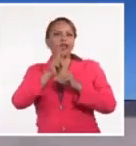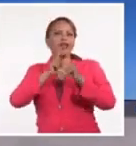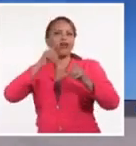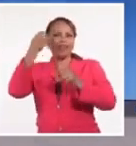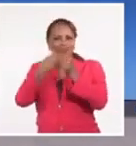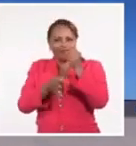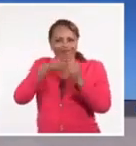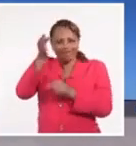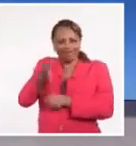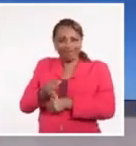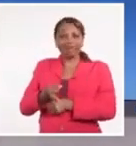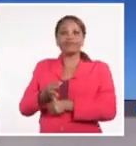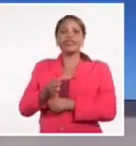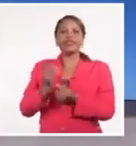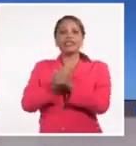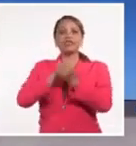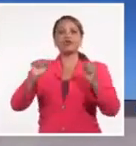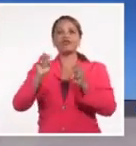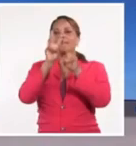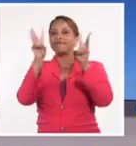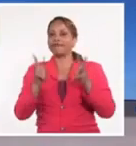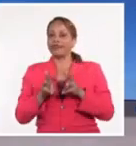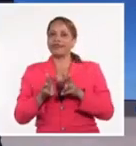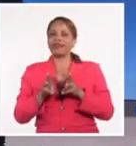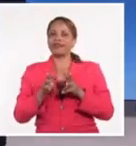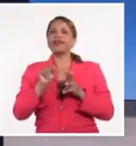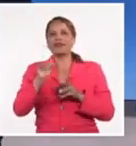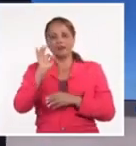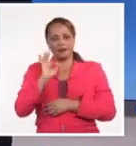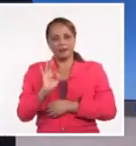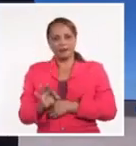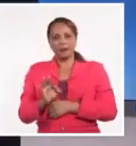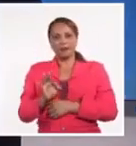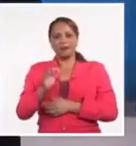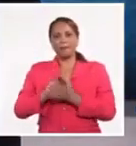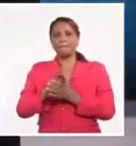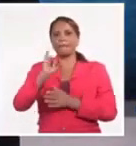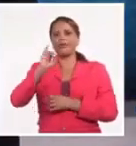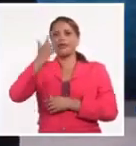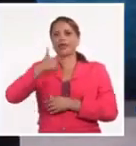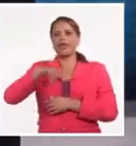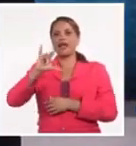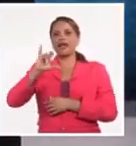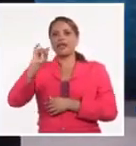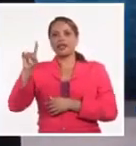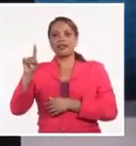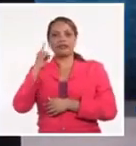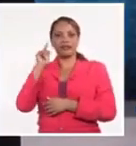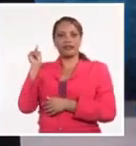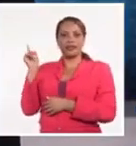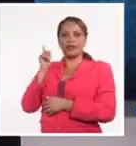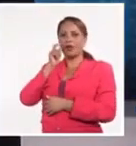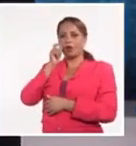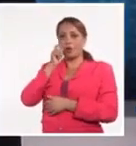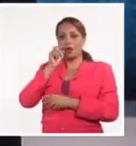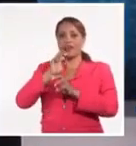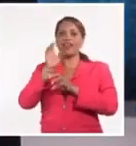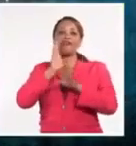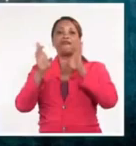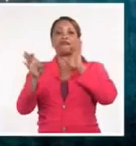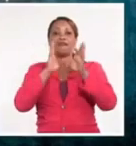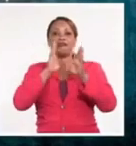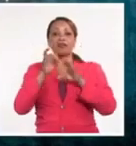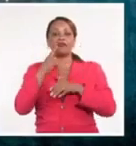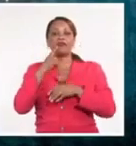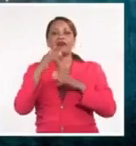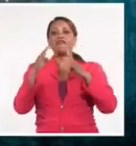realidad? Terroristas digitales, este es a Mijail Sánchez, ya lo hemos mostrado, el logo en Facebook, Alfredo González,